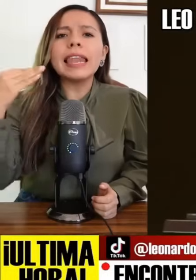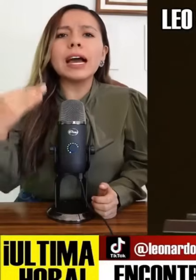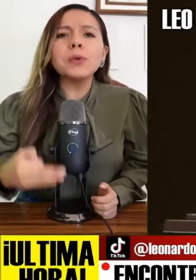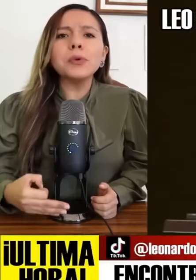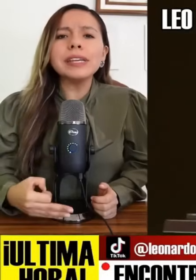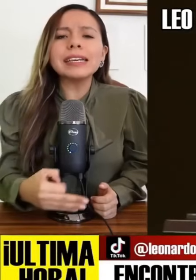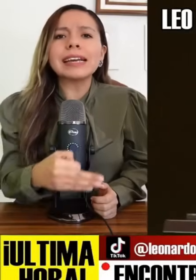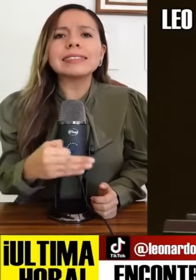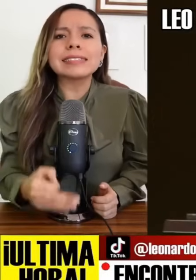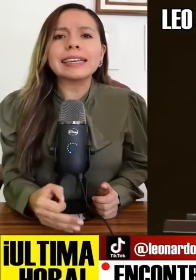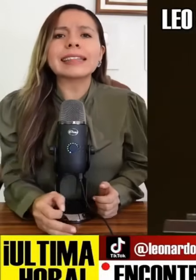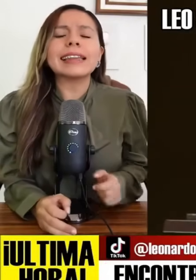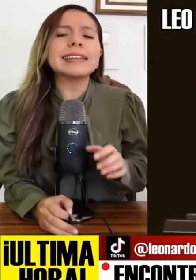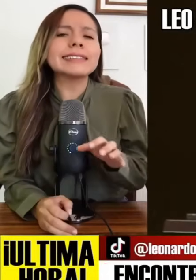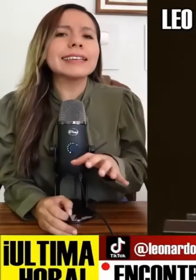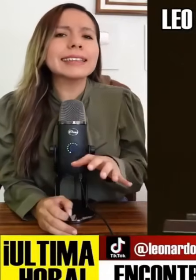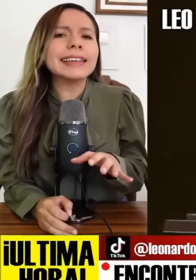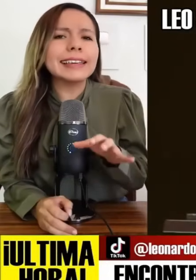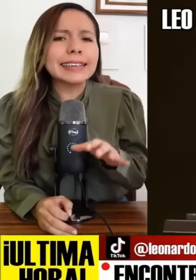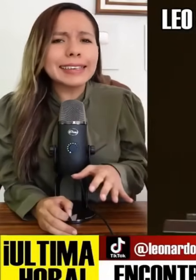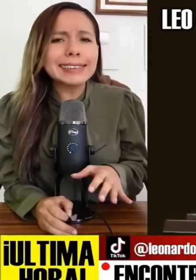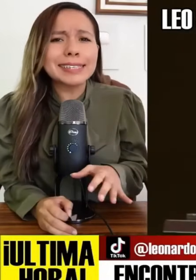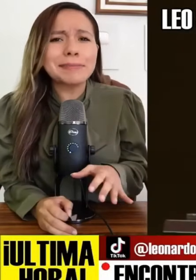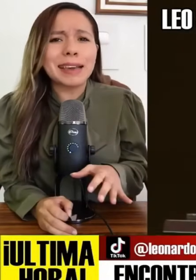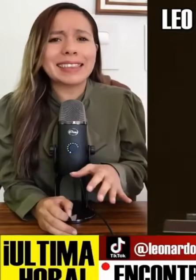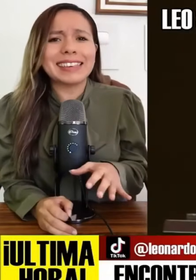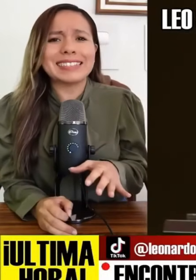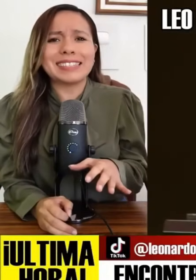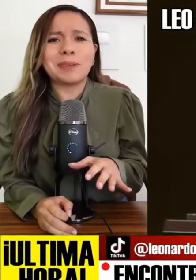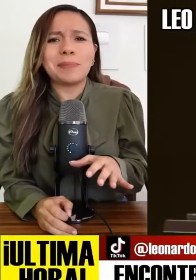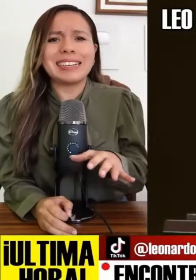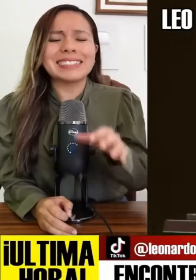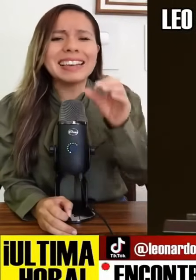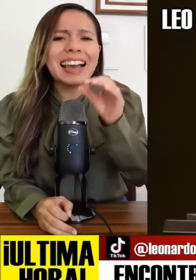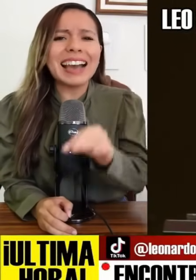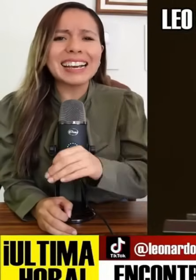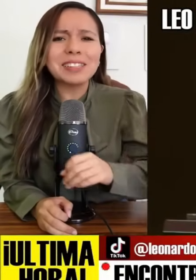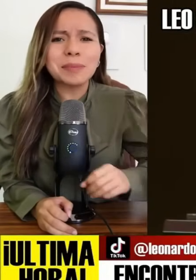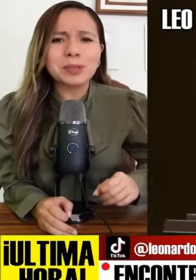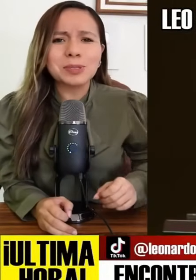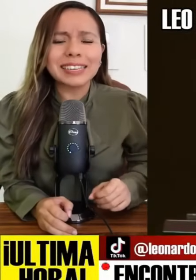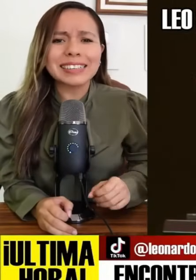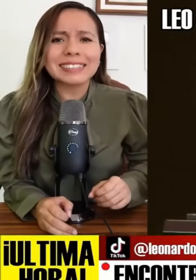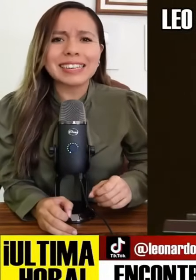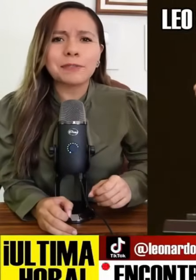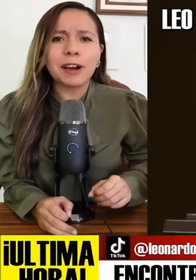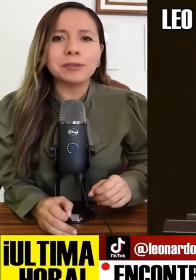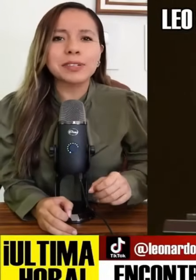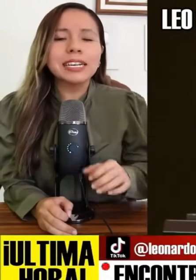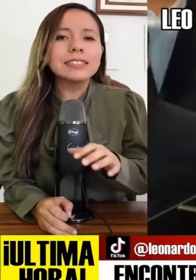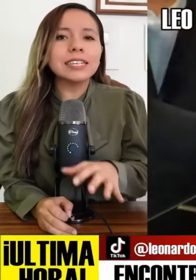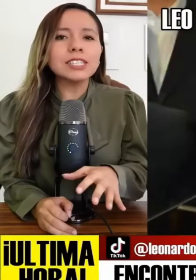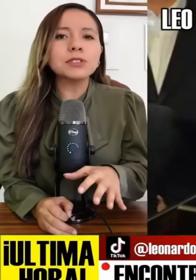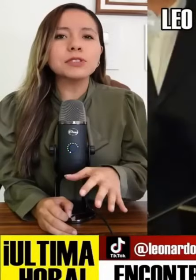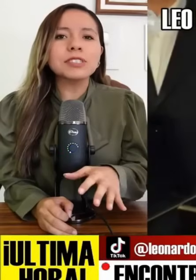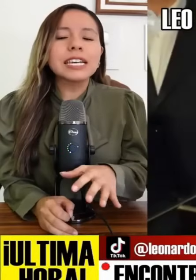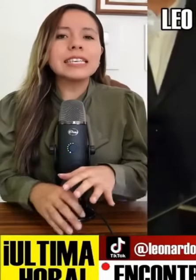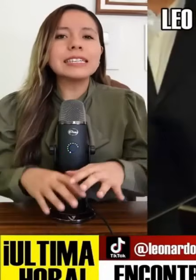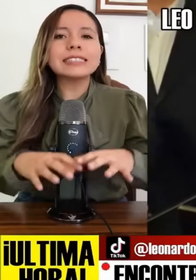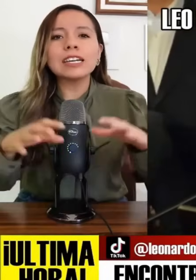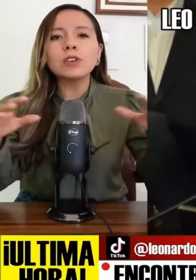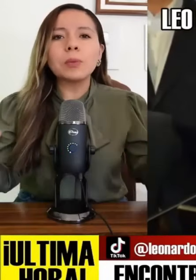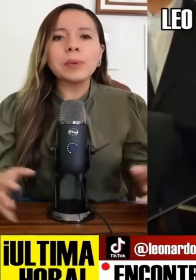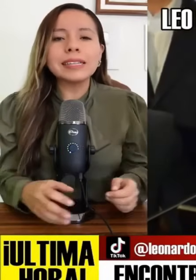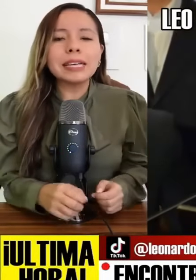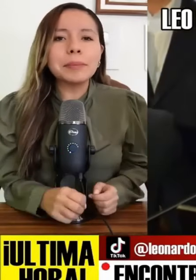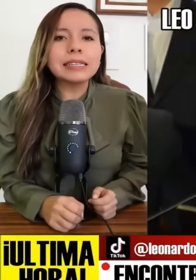son la única izquierda, la izquierda legítima de este país. Háganme ustedes el favor. Si estos